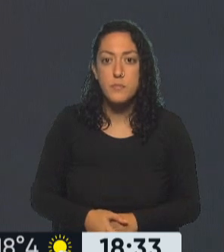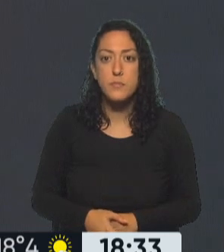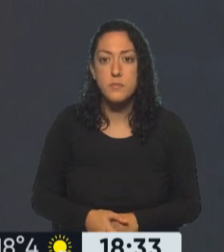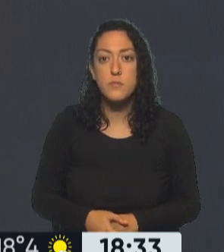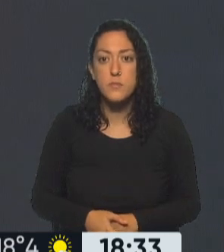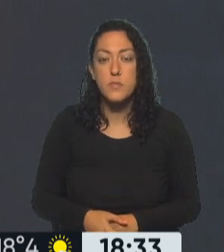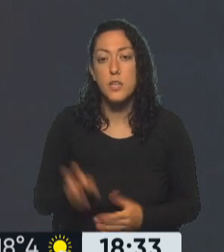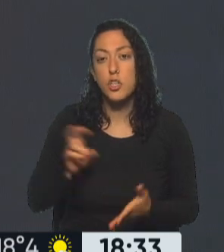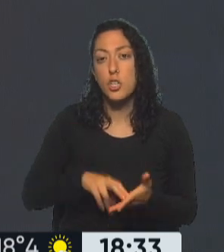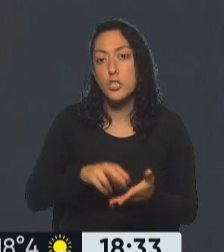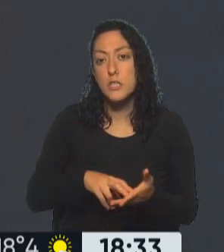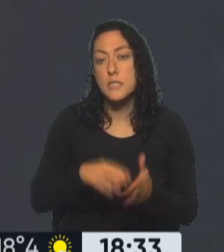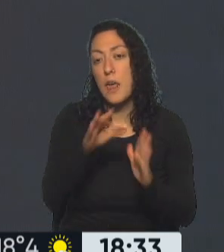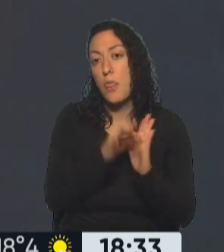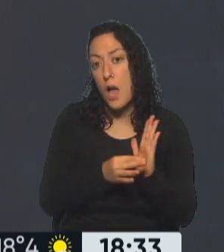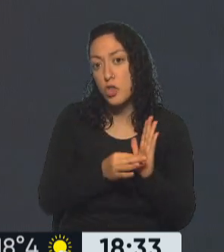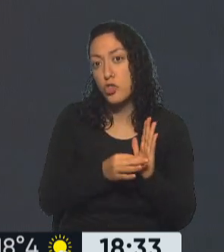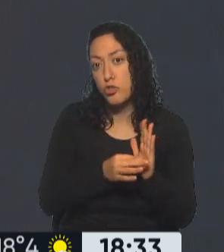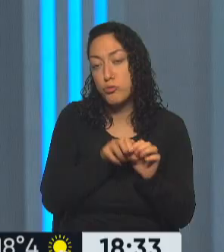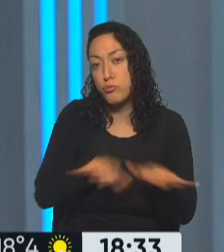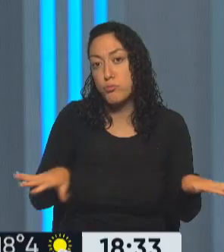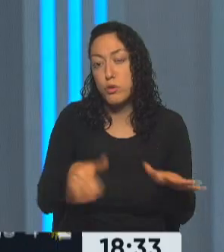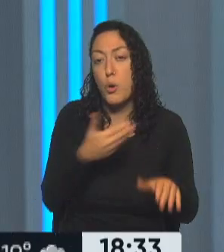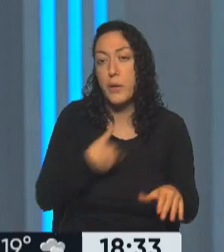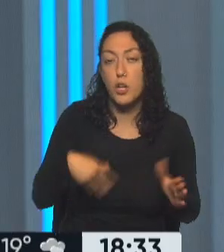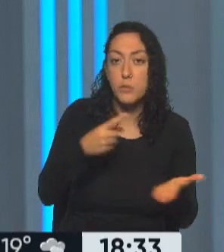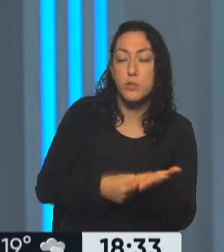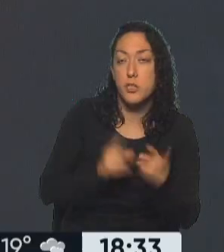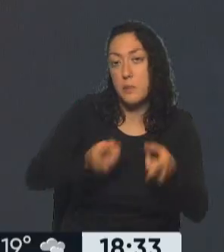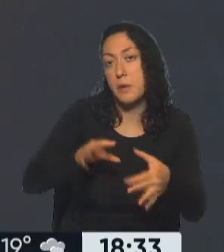noticia y de esta disposición del gobierno. Gracias, como siempre, Irina.